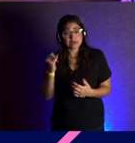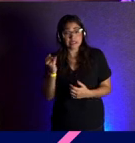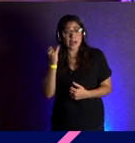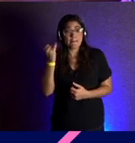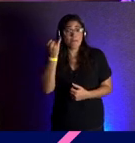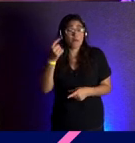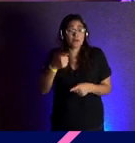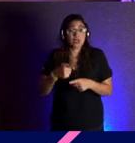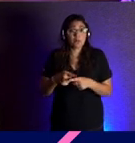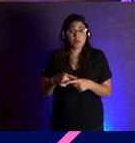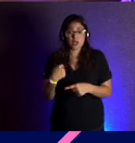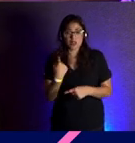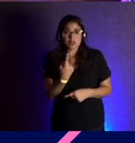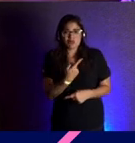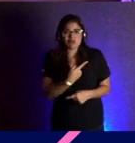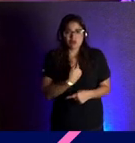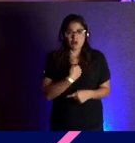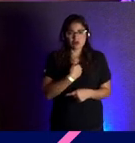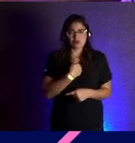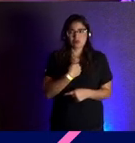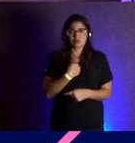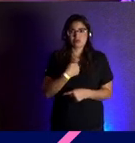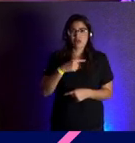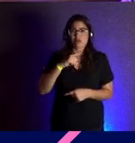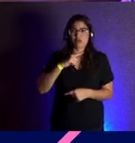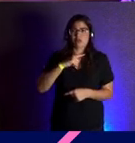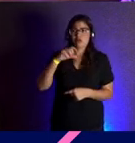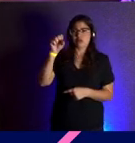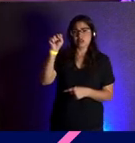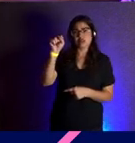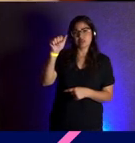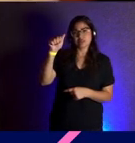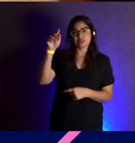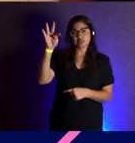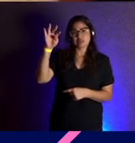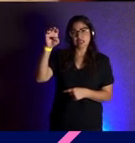sensores satelitales. No se imaginan la cantidad de